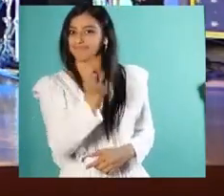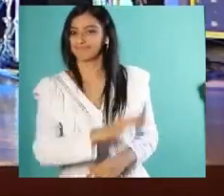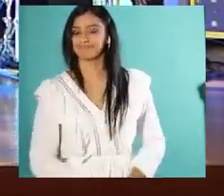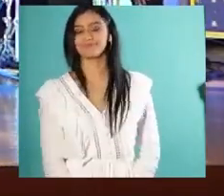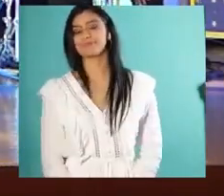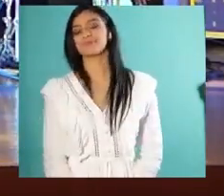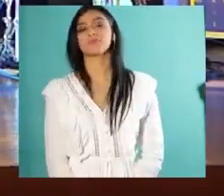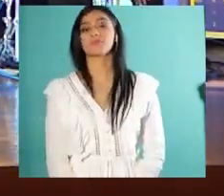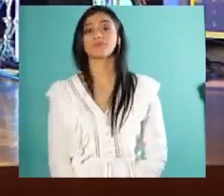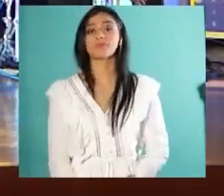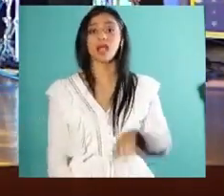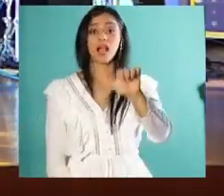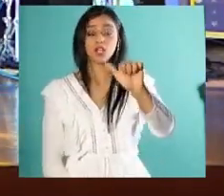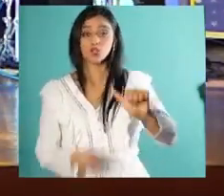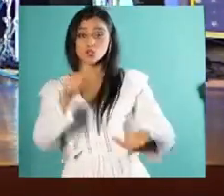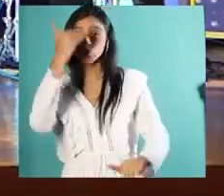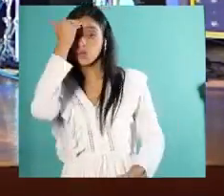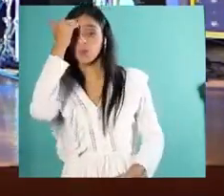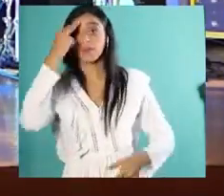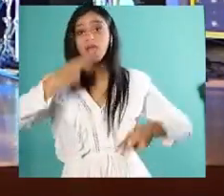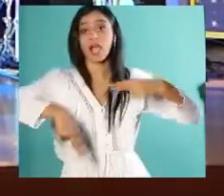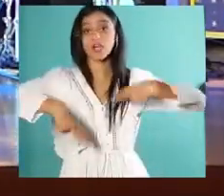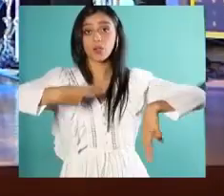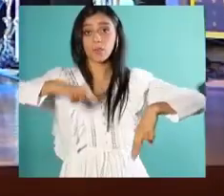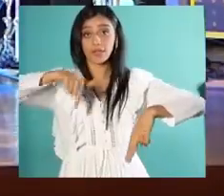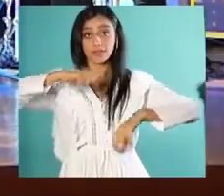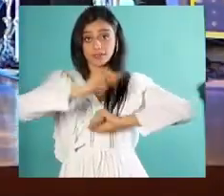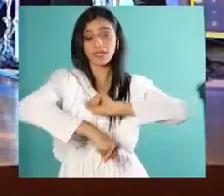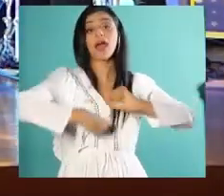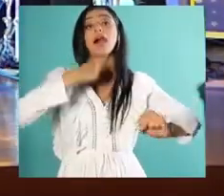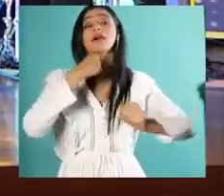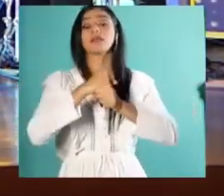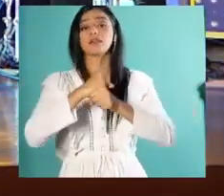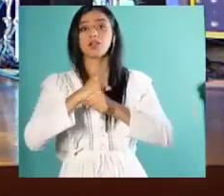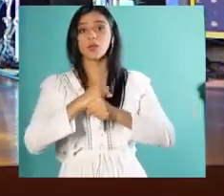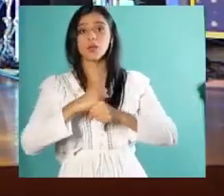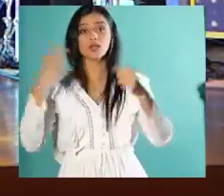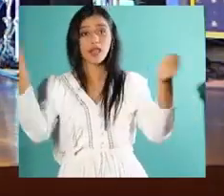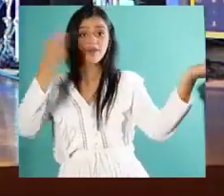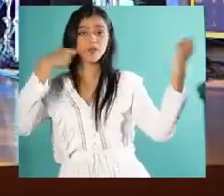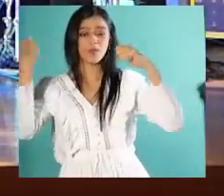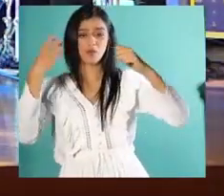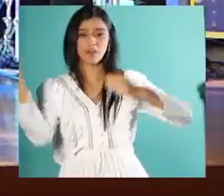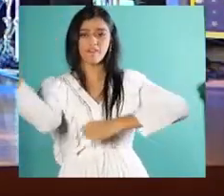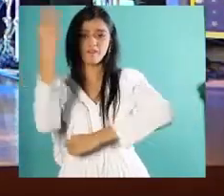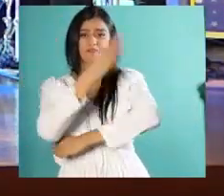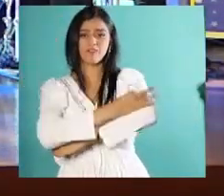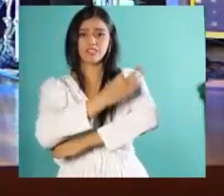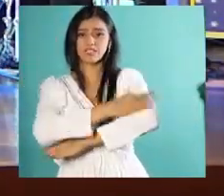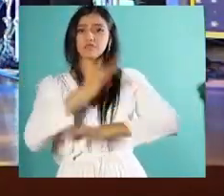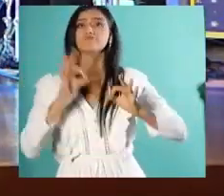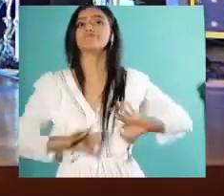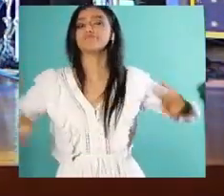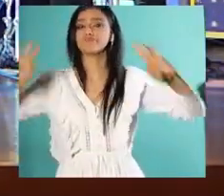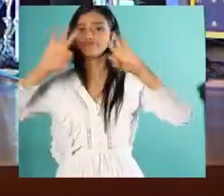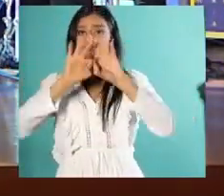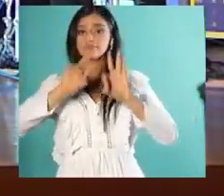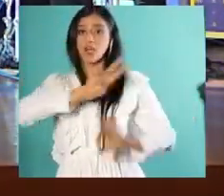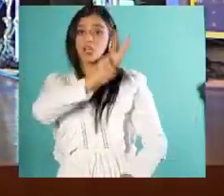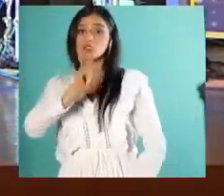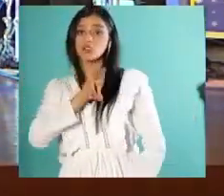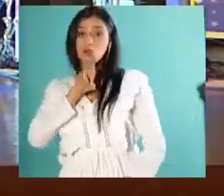muchacho. Alejandro, sabes que en noviembre de este año conmemoramos una fecha